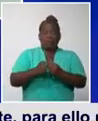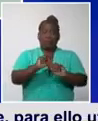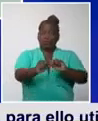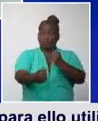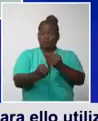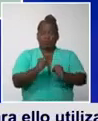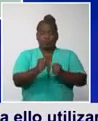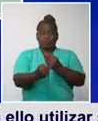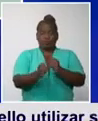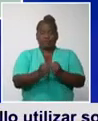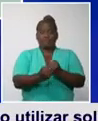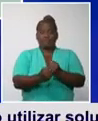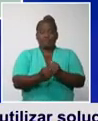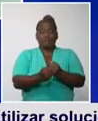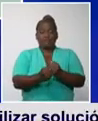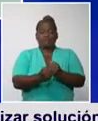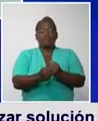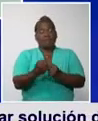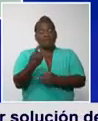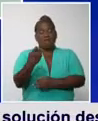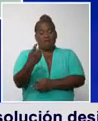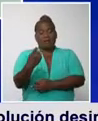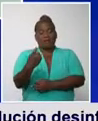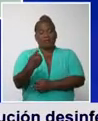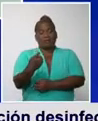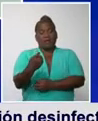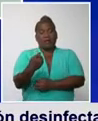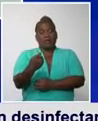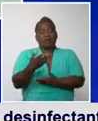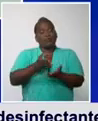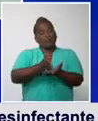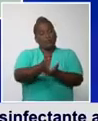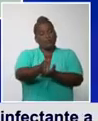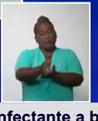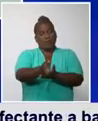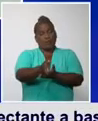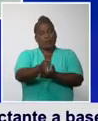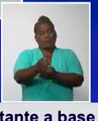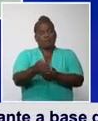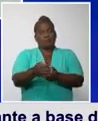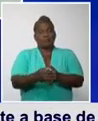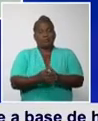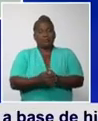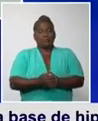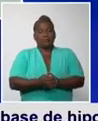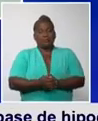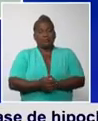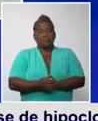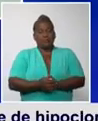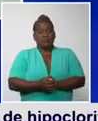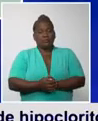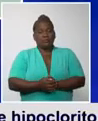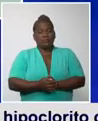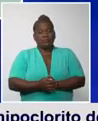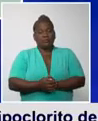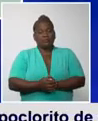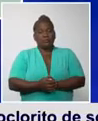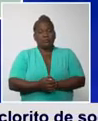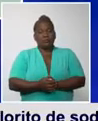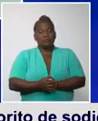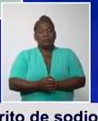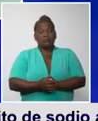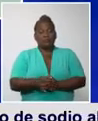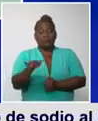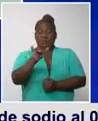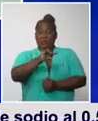pero de todas formas todavía una cifra que evidencia una transmisión importante. Y como ha estado ocurriendo